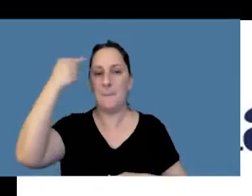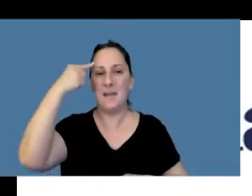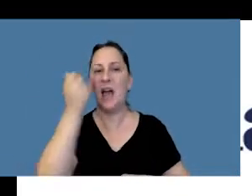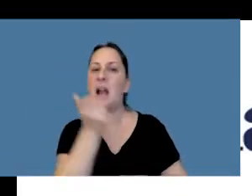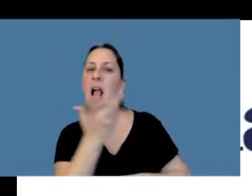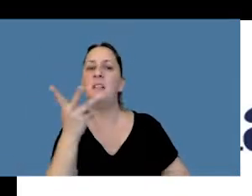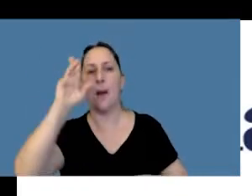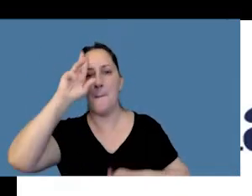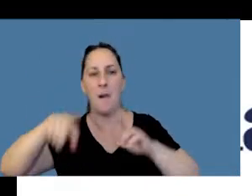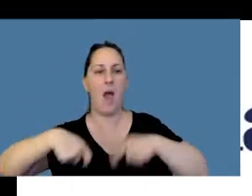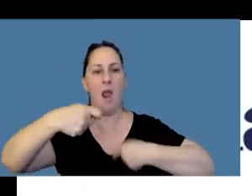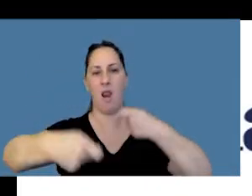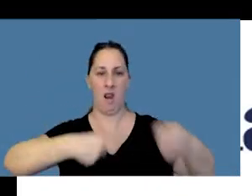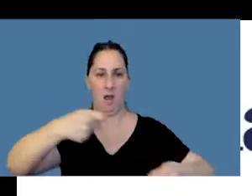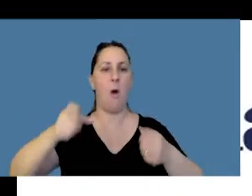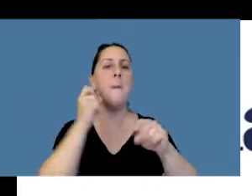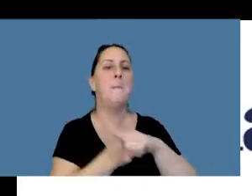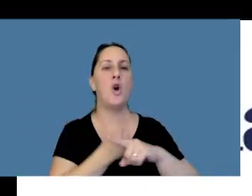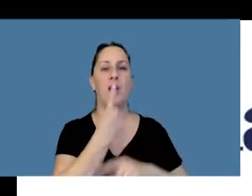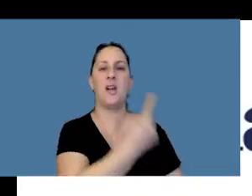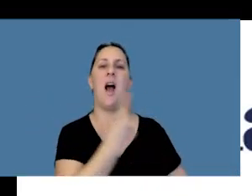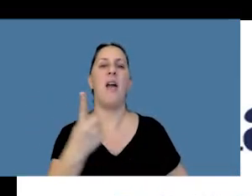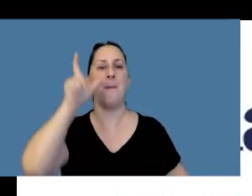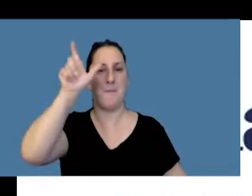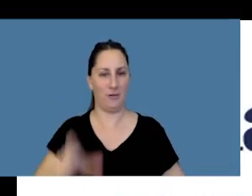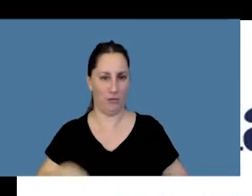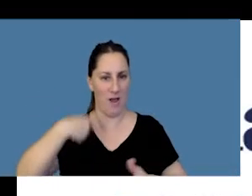planes que se mantiene por cada contribuyente.